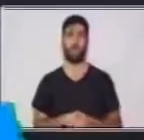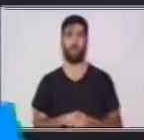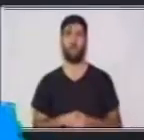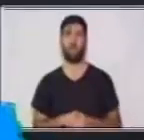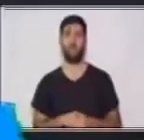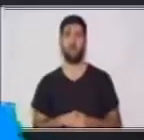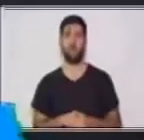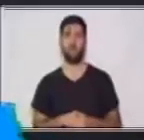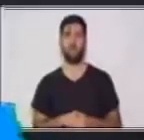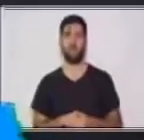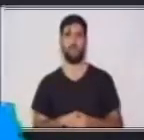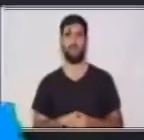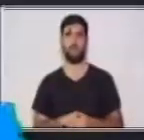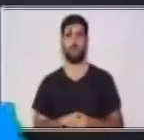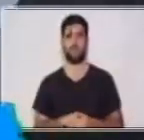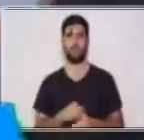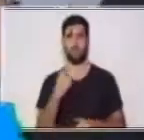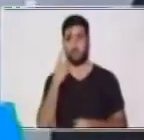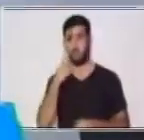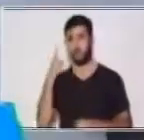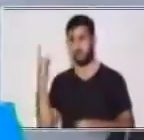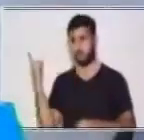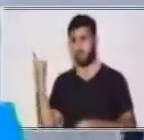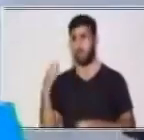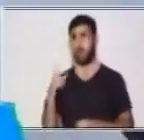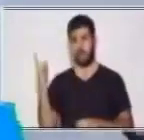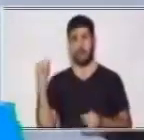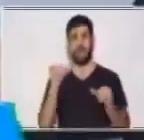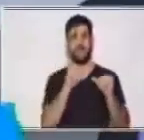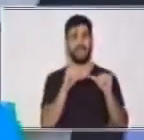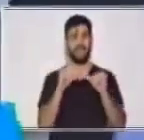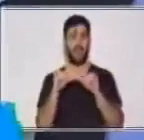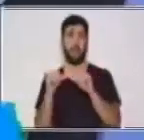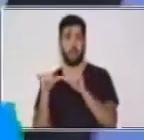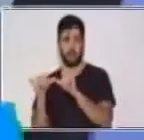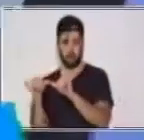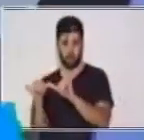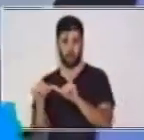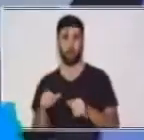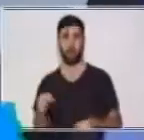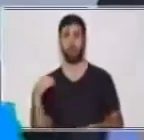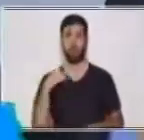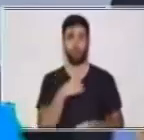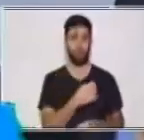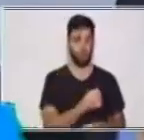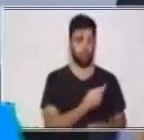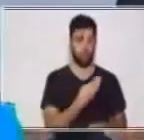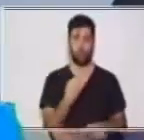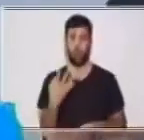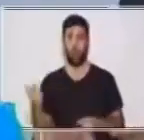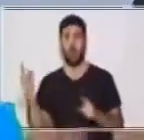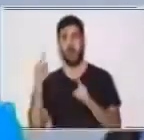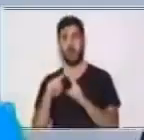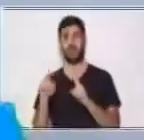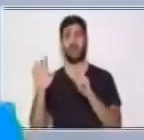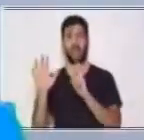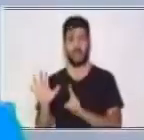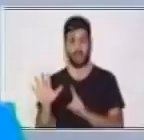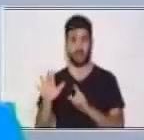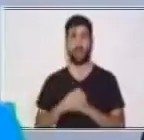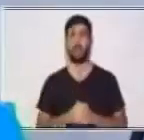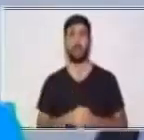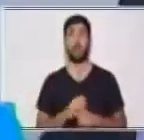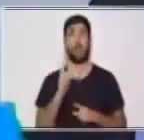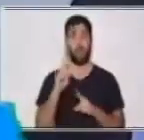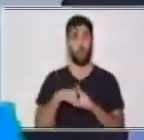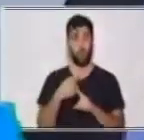4, 5, 6. Son tamaños. En este caso pues estamos numerando del 1 al 6. Cuando a